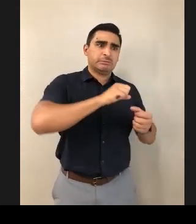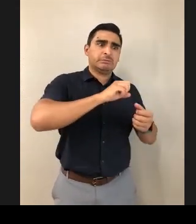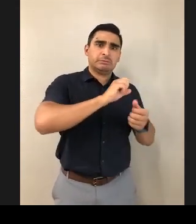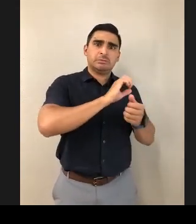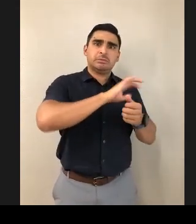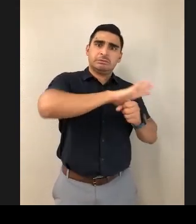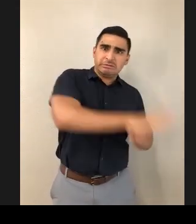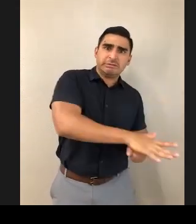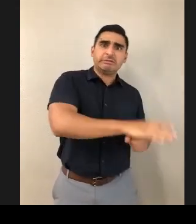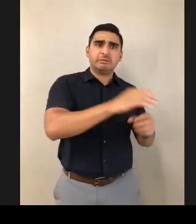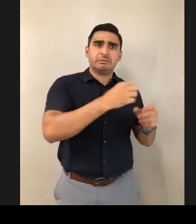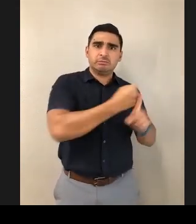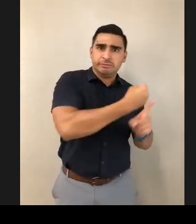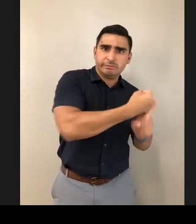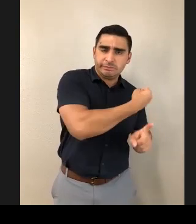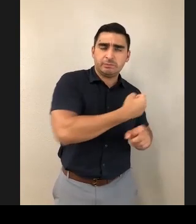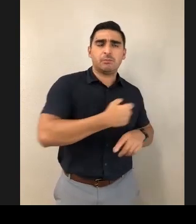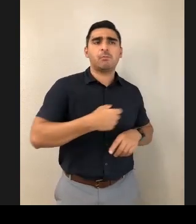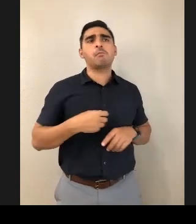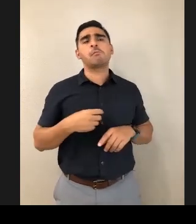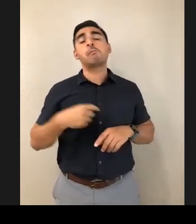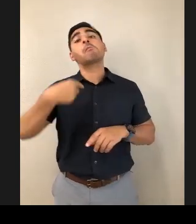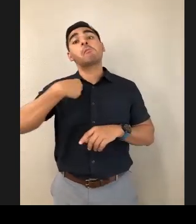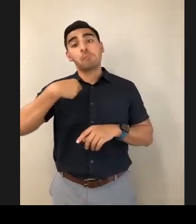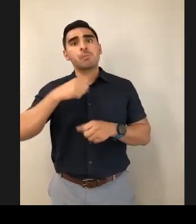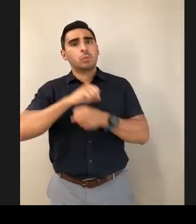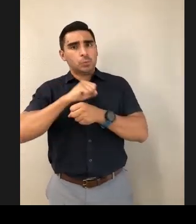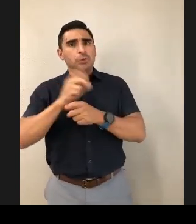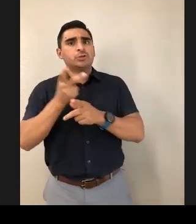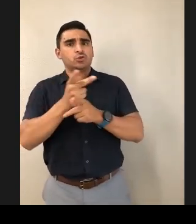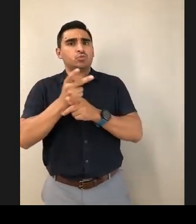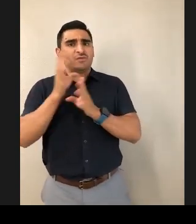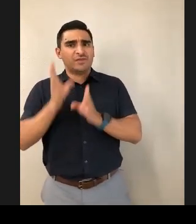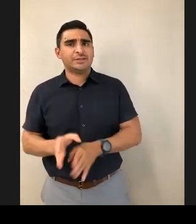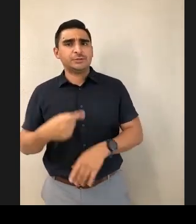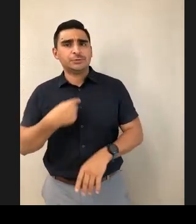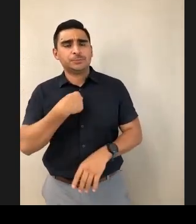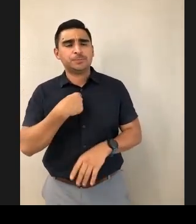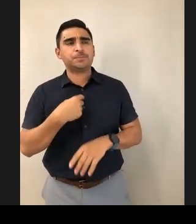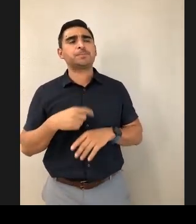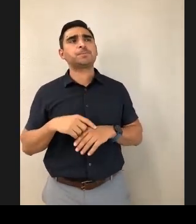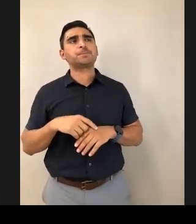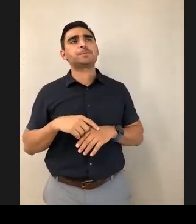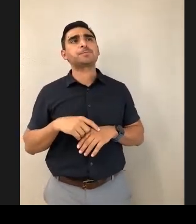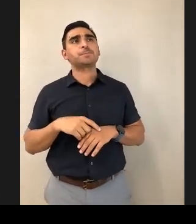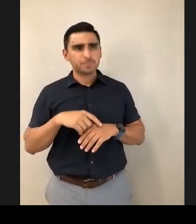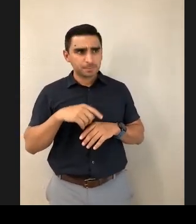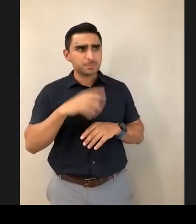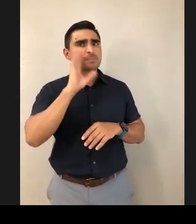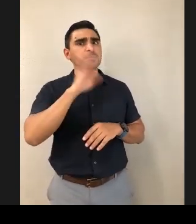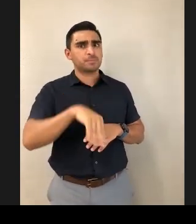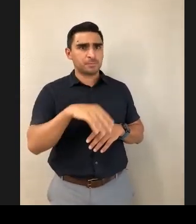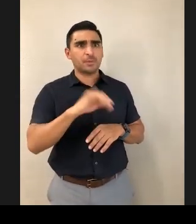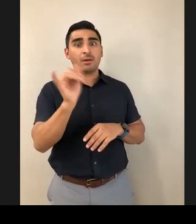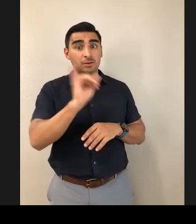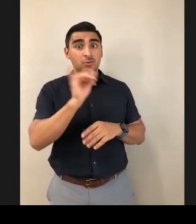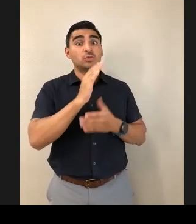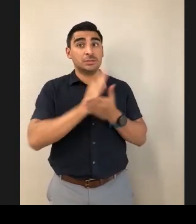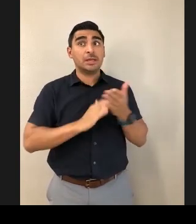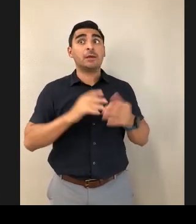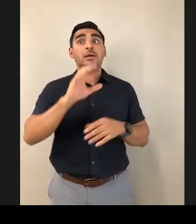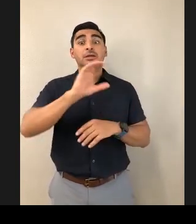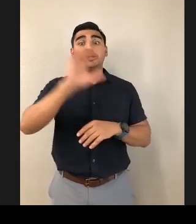detenciones, violencia doméstica como supervisora. Y en esos incidentes